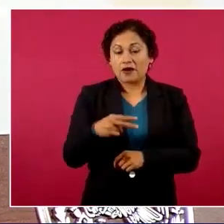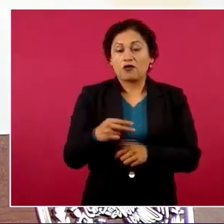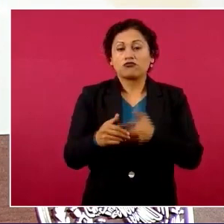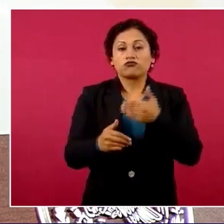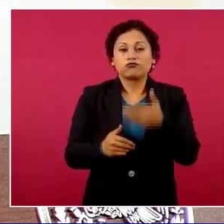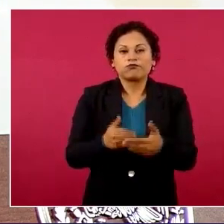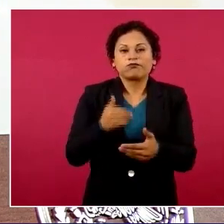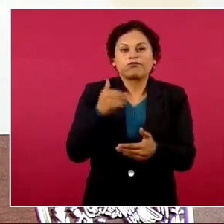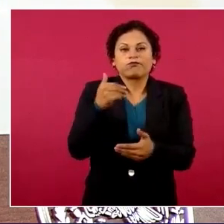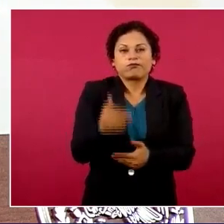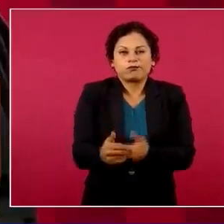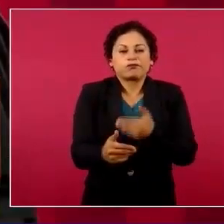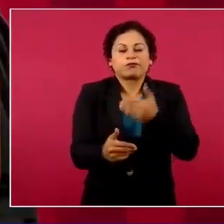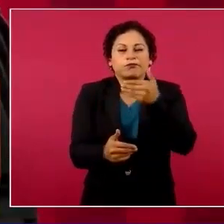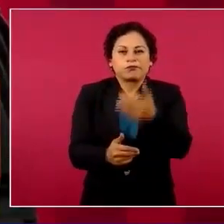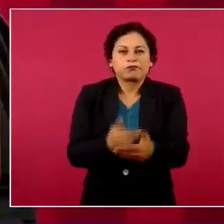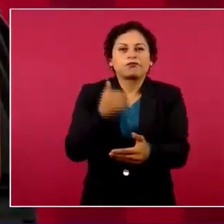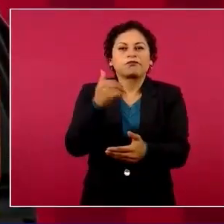la máxima